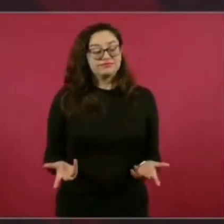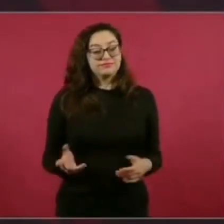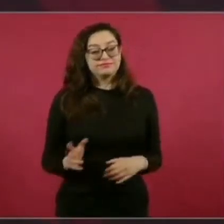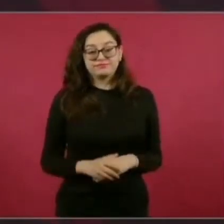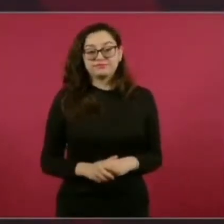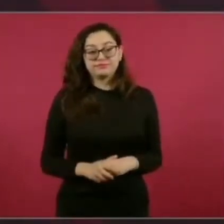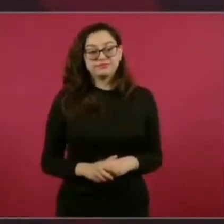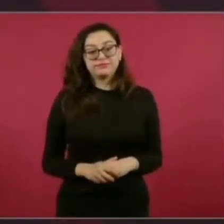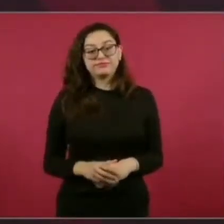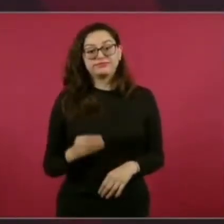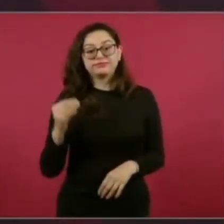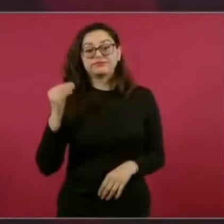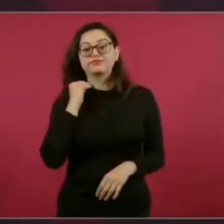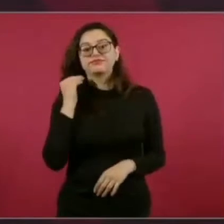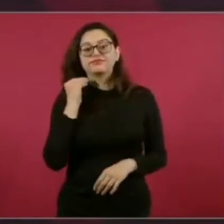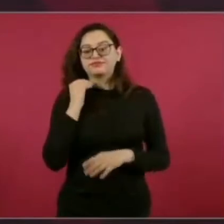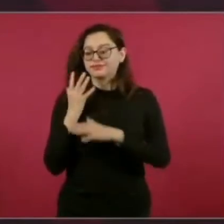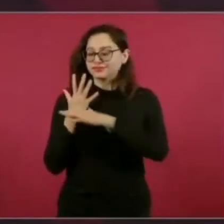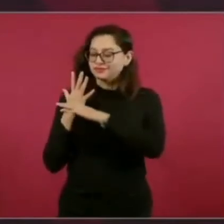hay que estarles